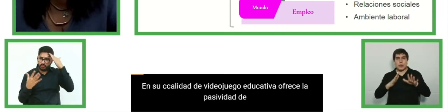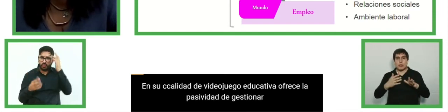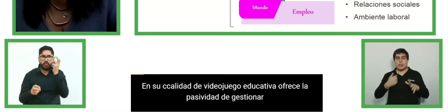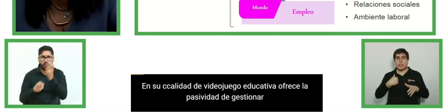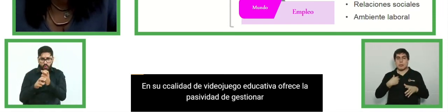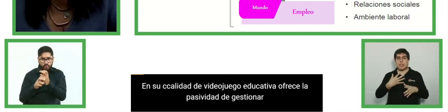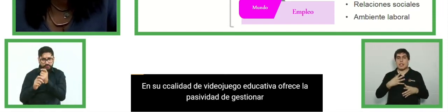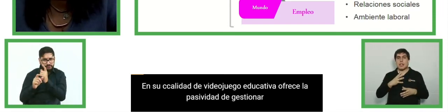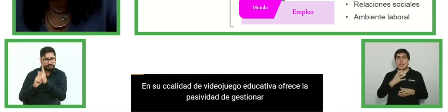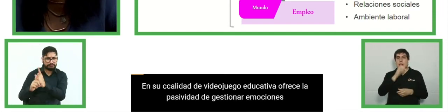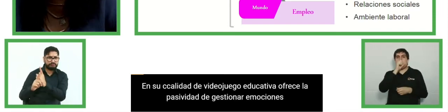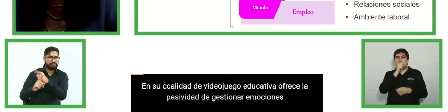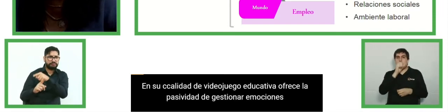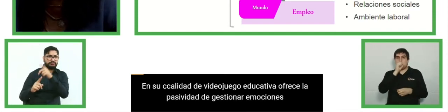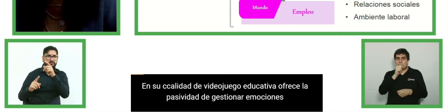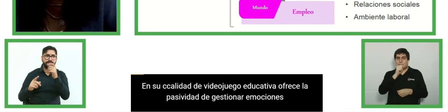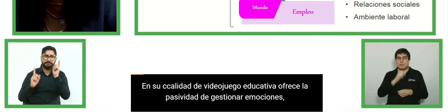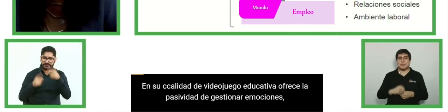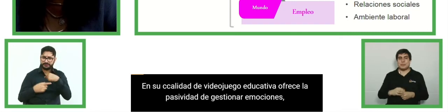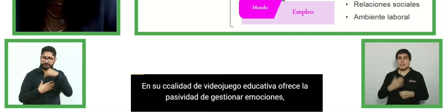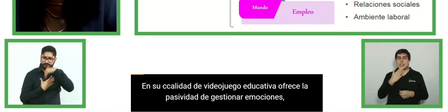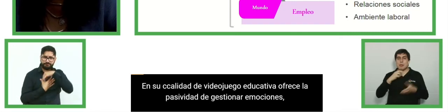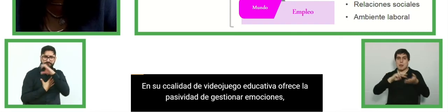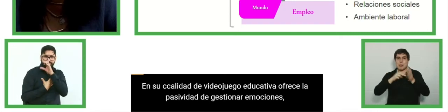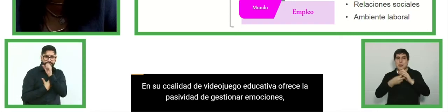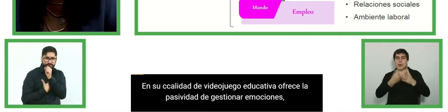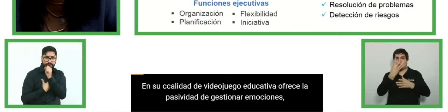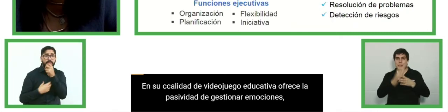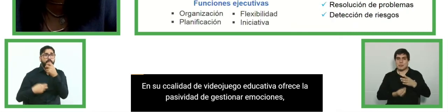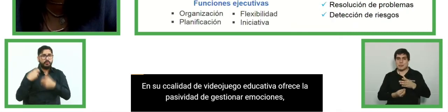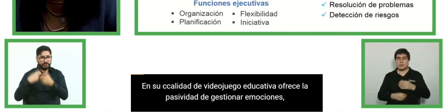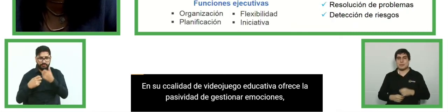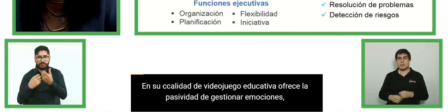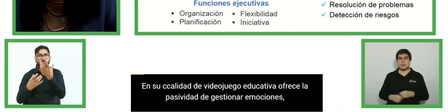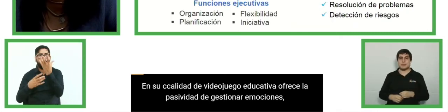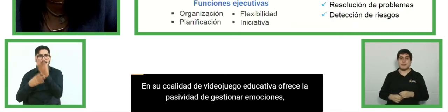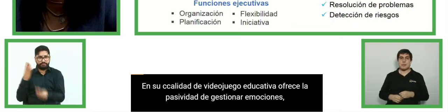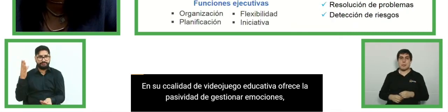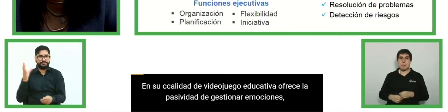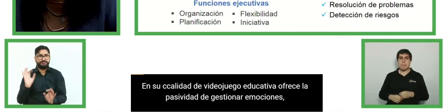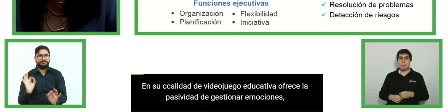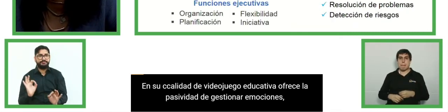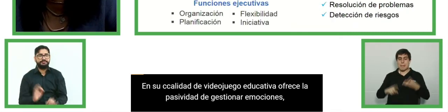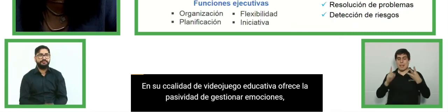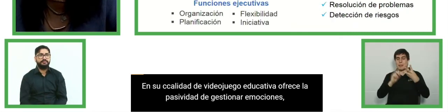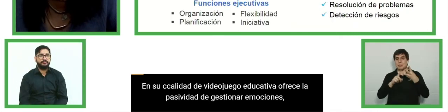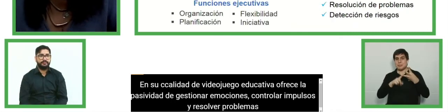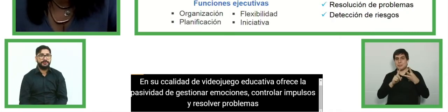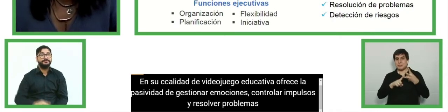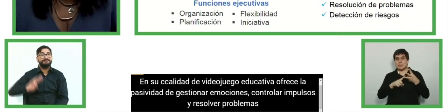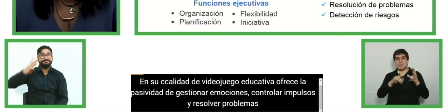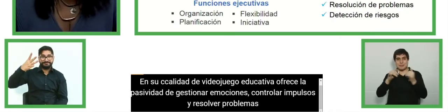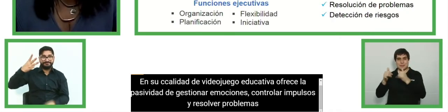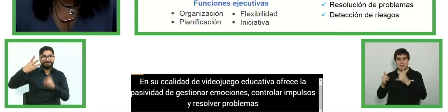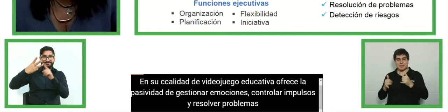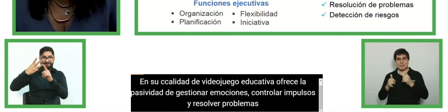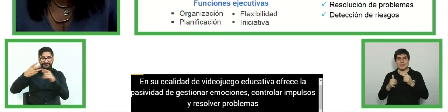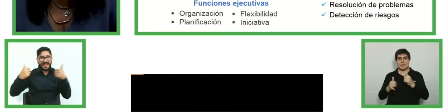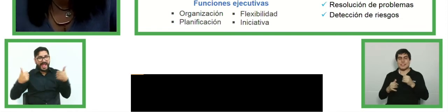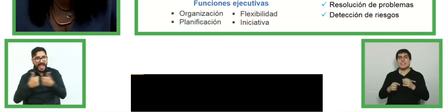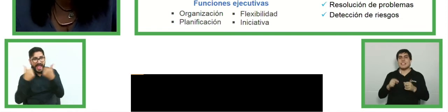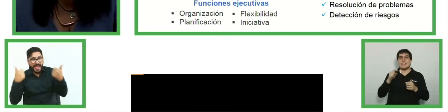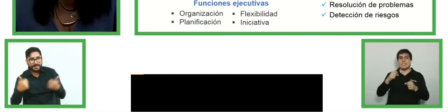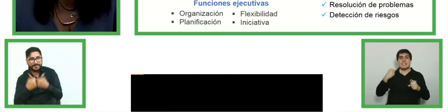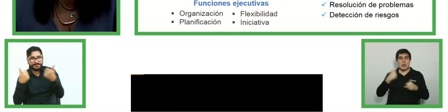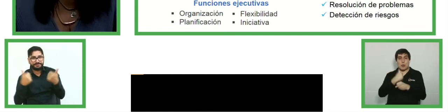impulsos y resolver problemas. Siguiente. El enfoque del tercer grupo de videojuegos, Multitaller para